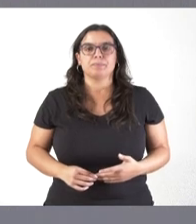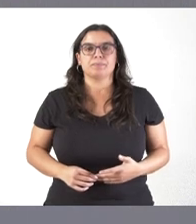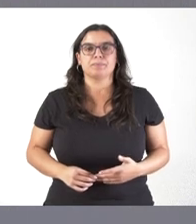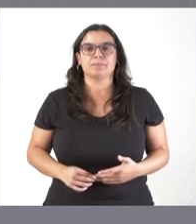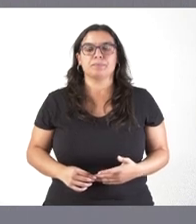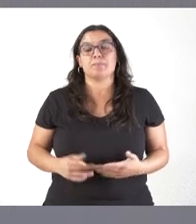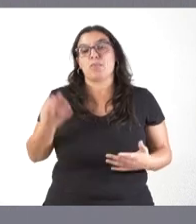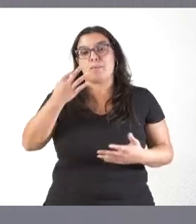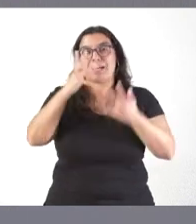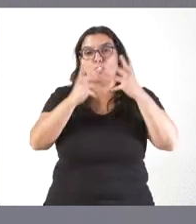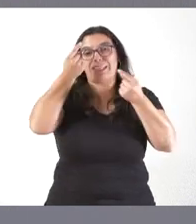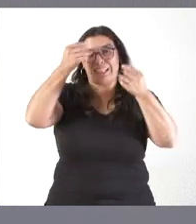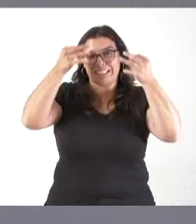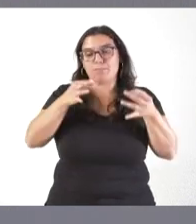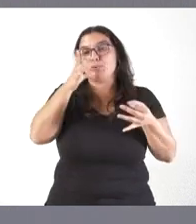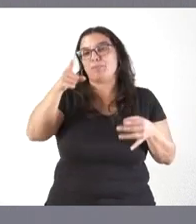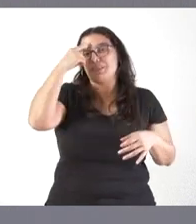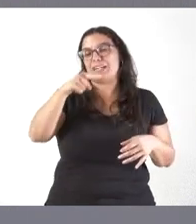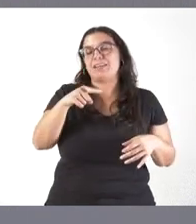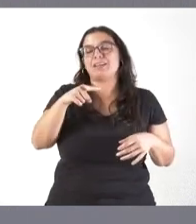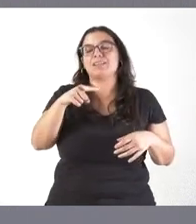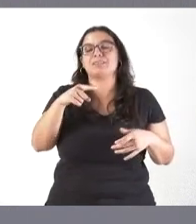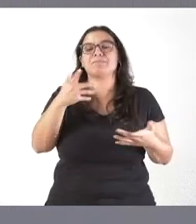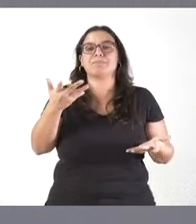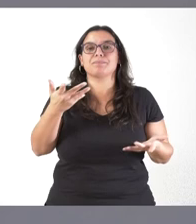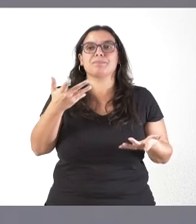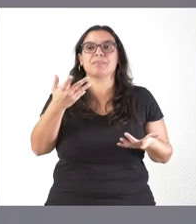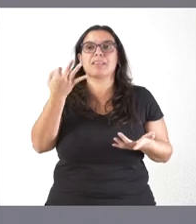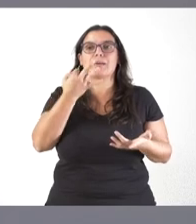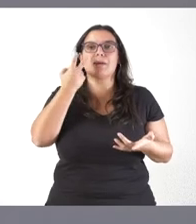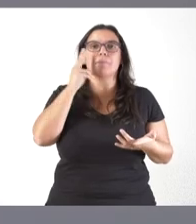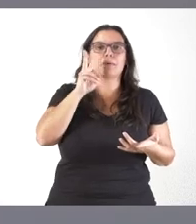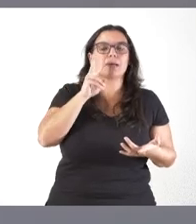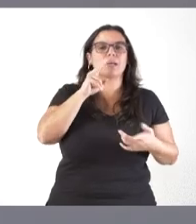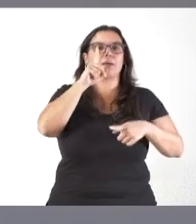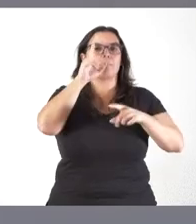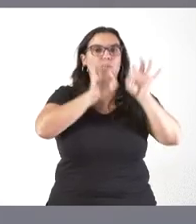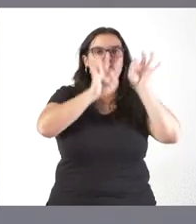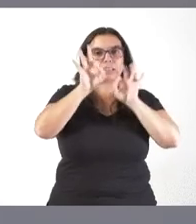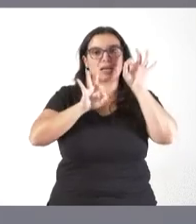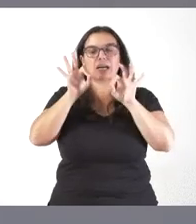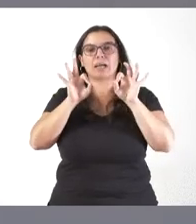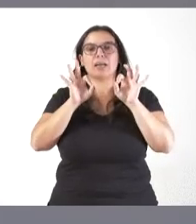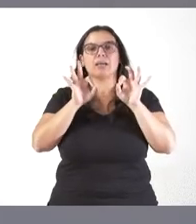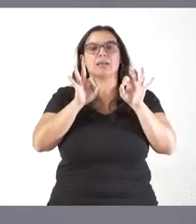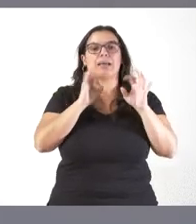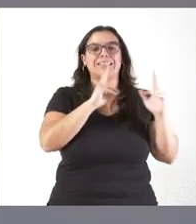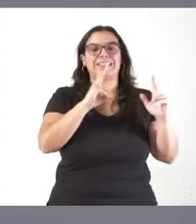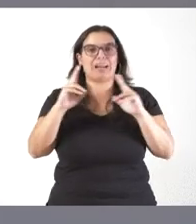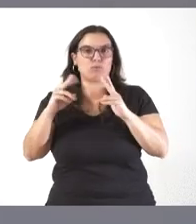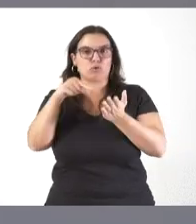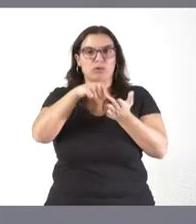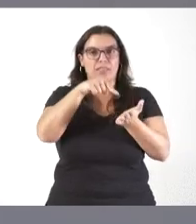pero hay que calcular luego detalle porque saben ustedes que hay que ver el porcentaje los tramos de cotización a los que afecta